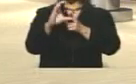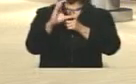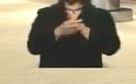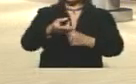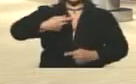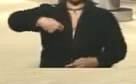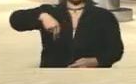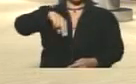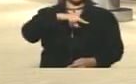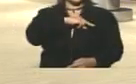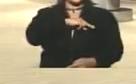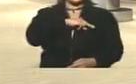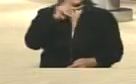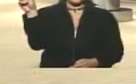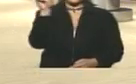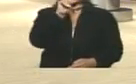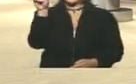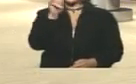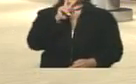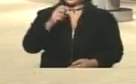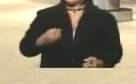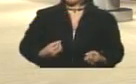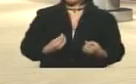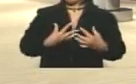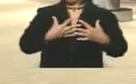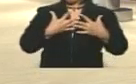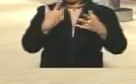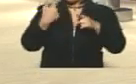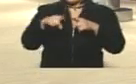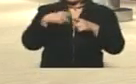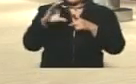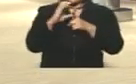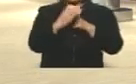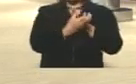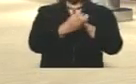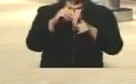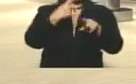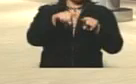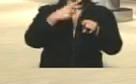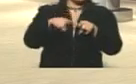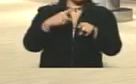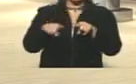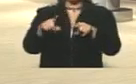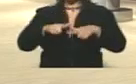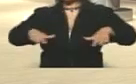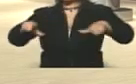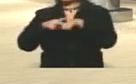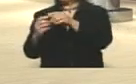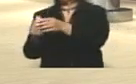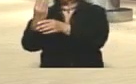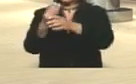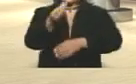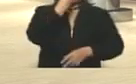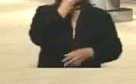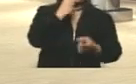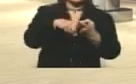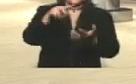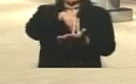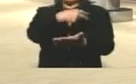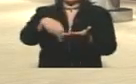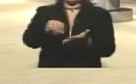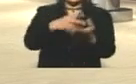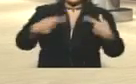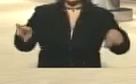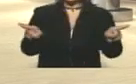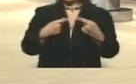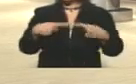digo nuestras porque Venezuela tiene una riquísima diversidad cultural que varía de acuerdo a cada región, la comida, los bailes, la